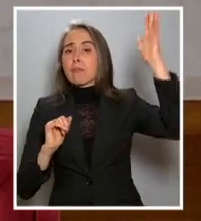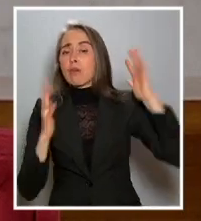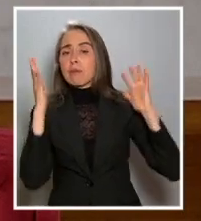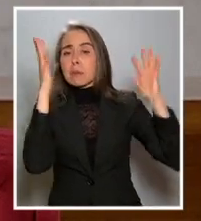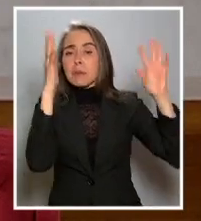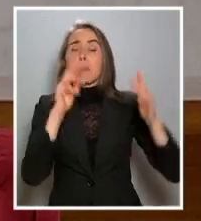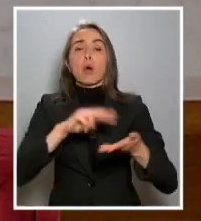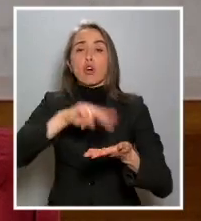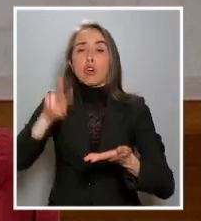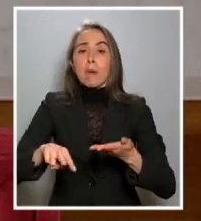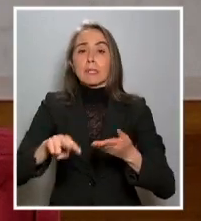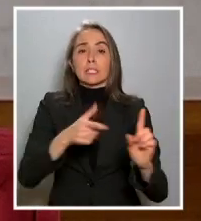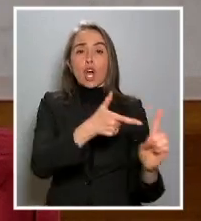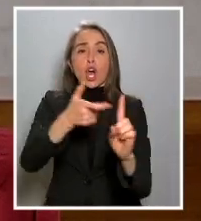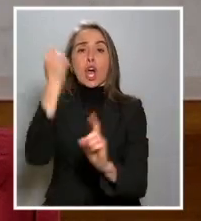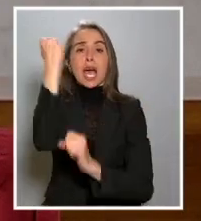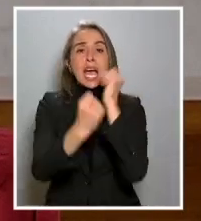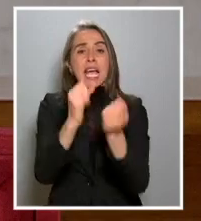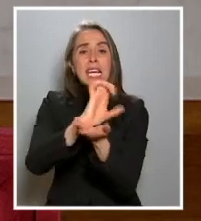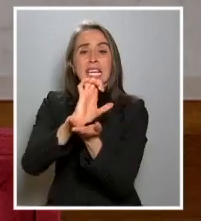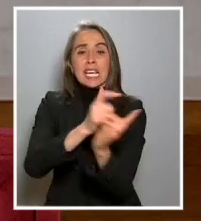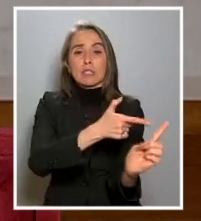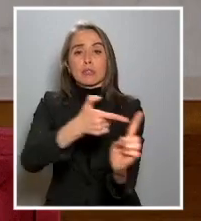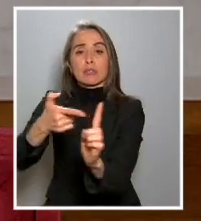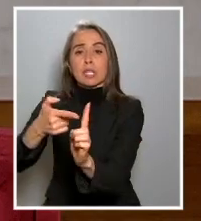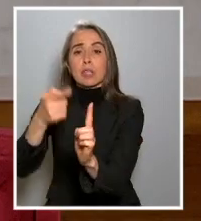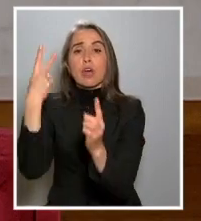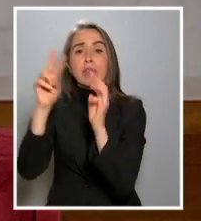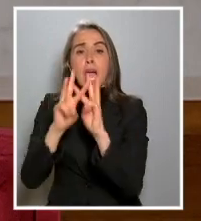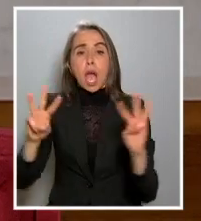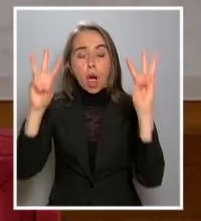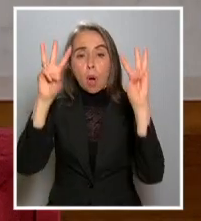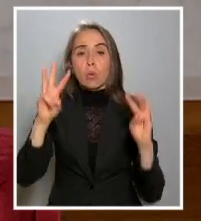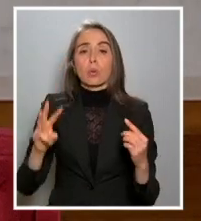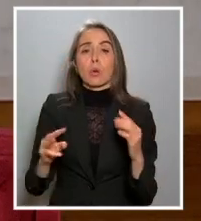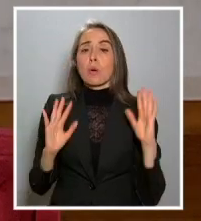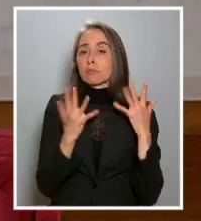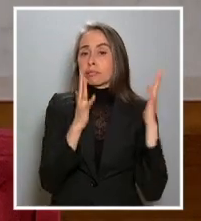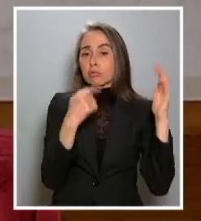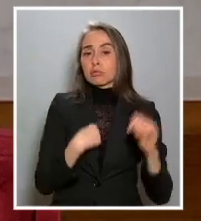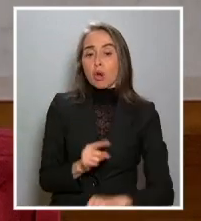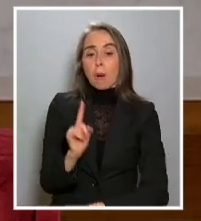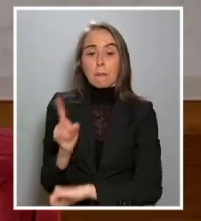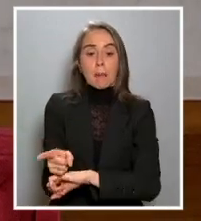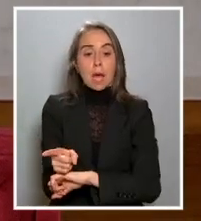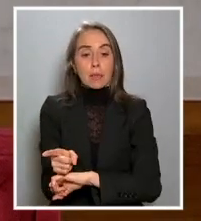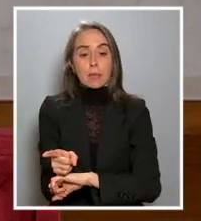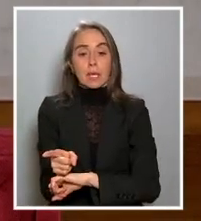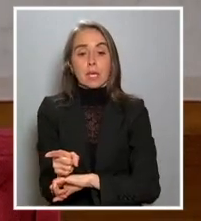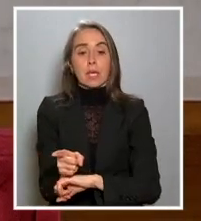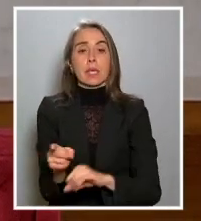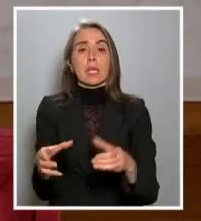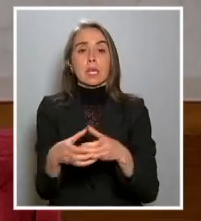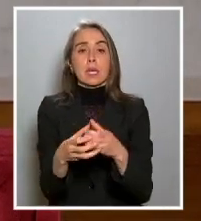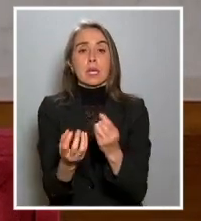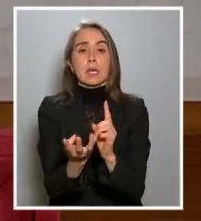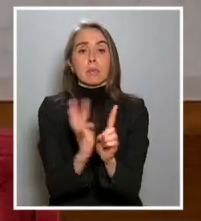de la Convención sobre Genocidio de la ONU. He mandatado a los equipos de